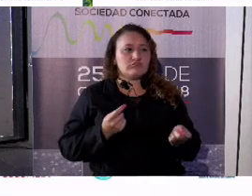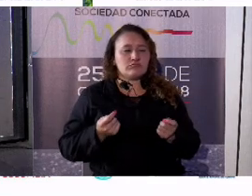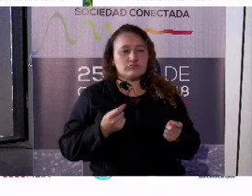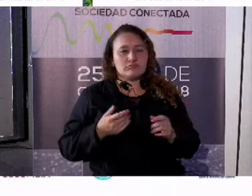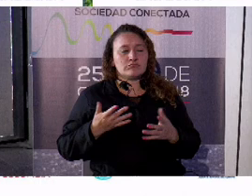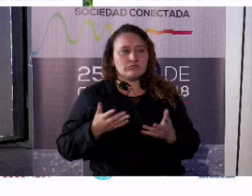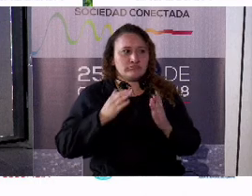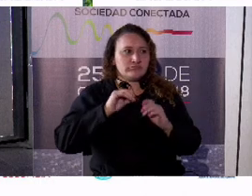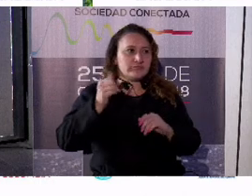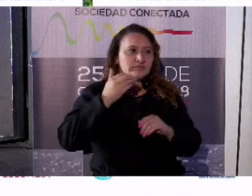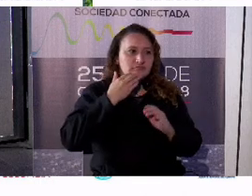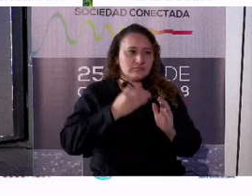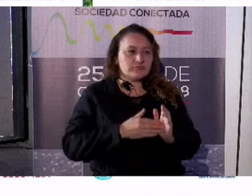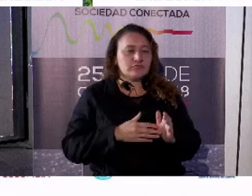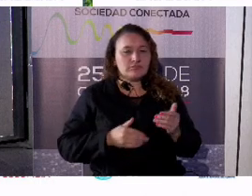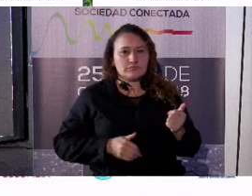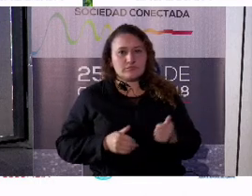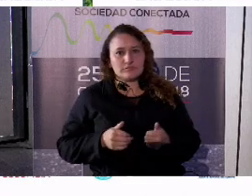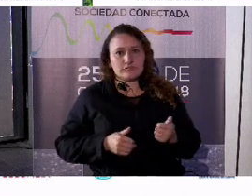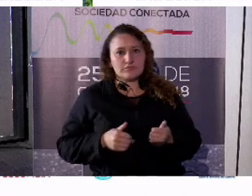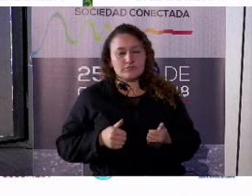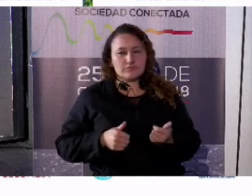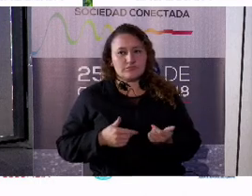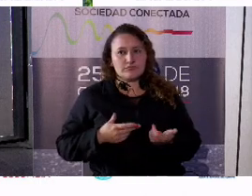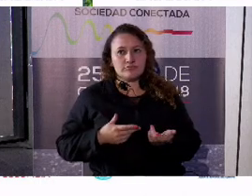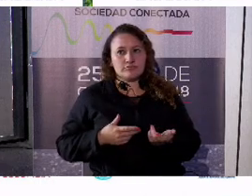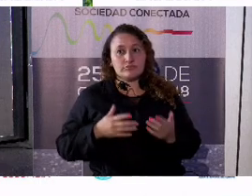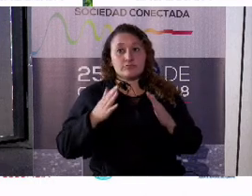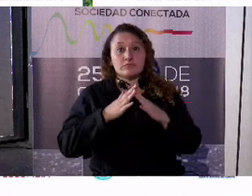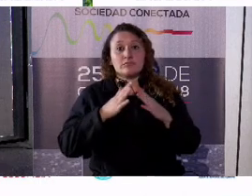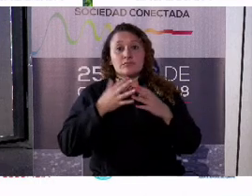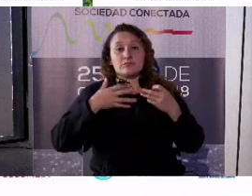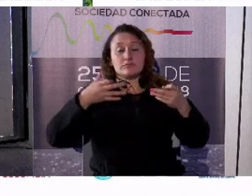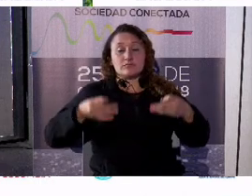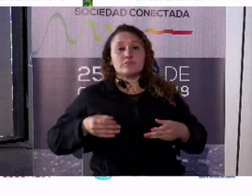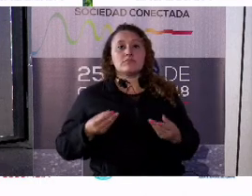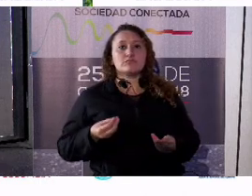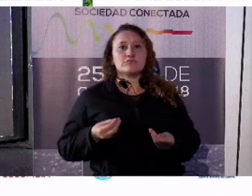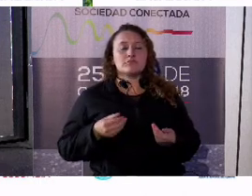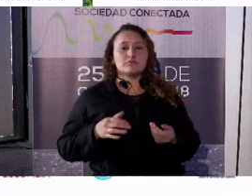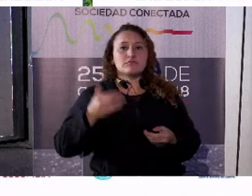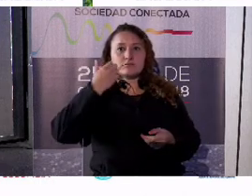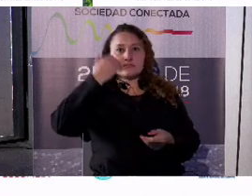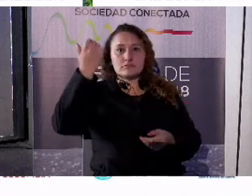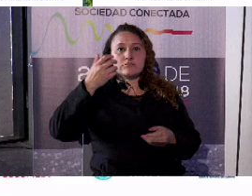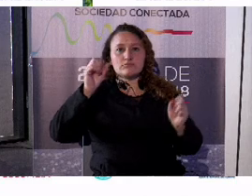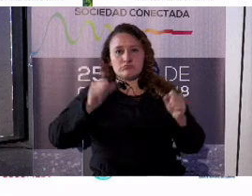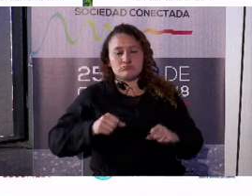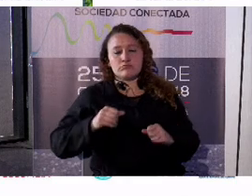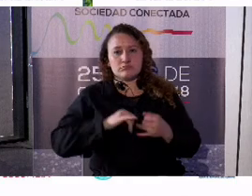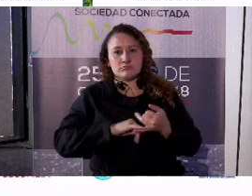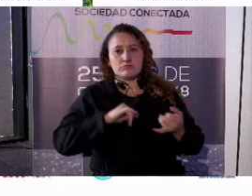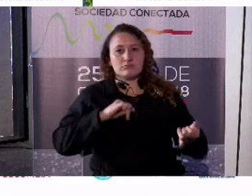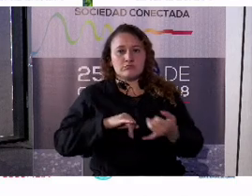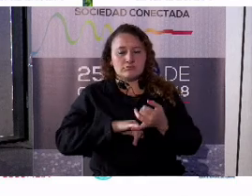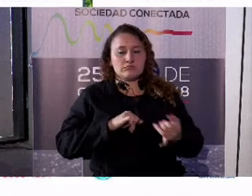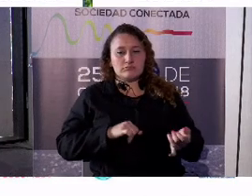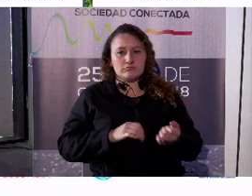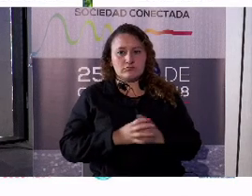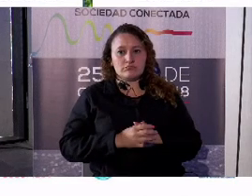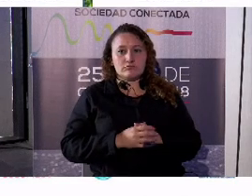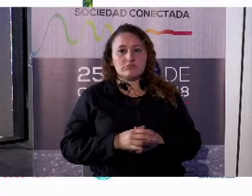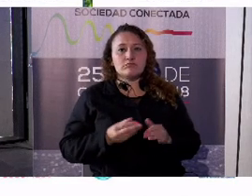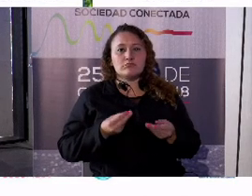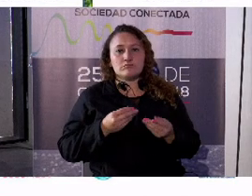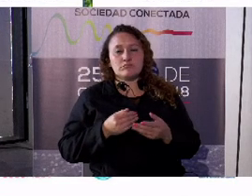ejemplos que tenemos casas seguras para que los adultos mayores puedan vivir independientes y seguros